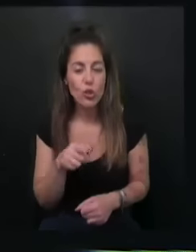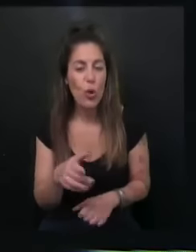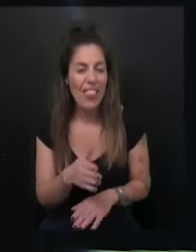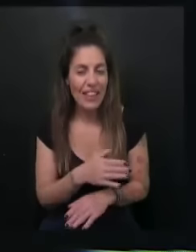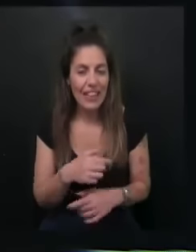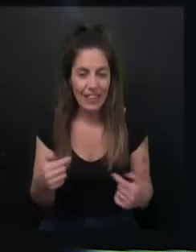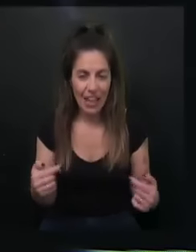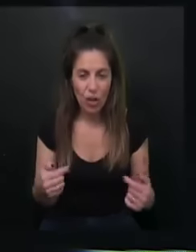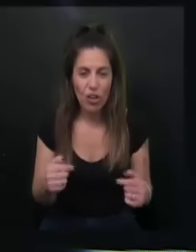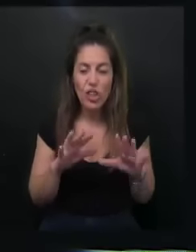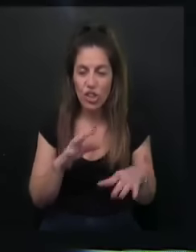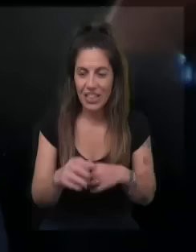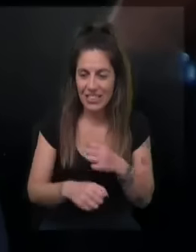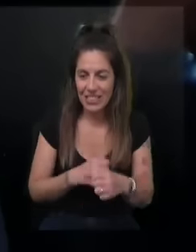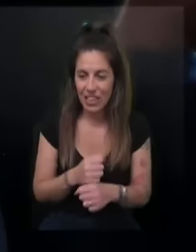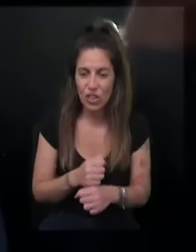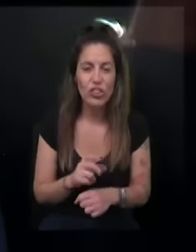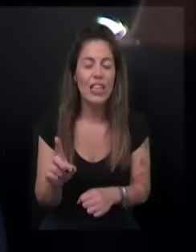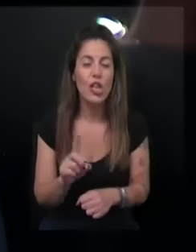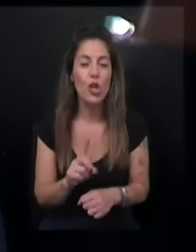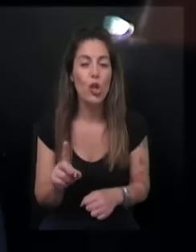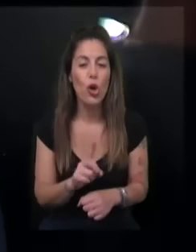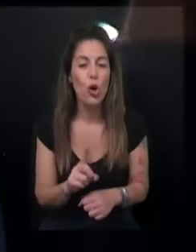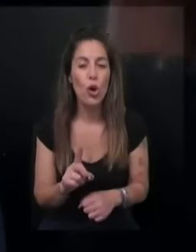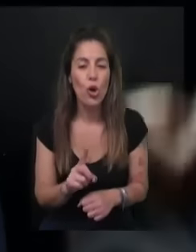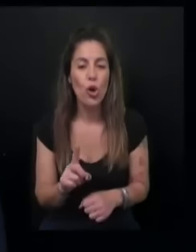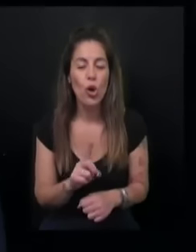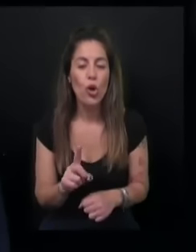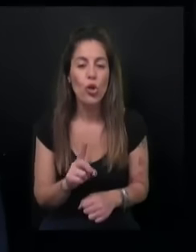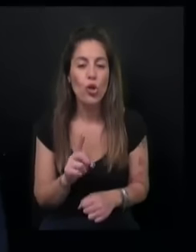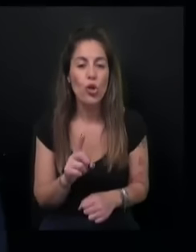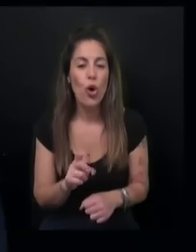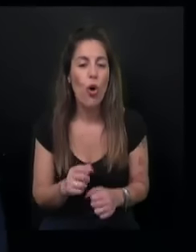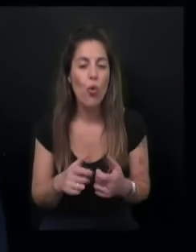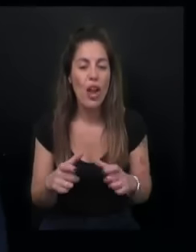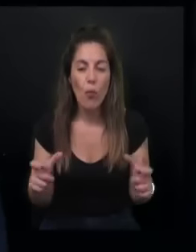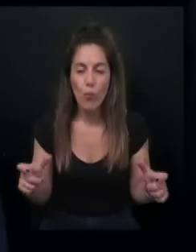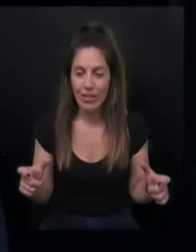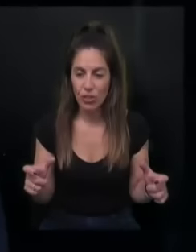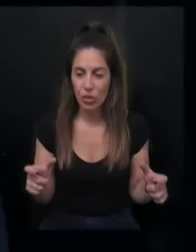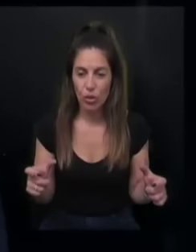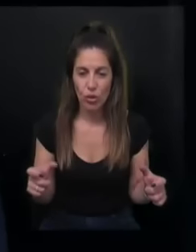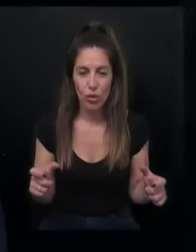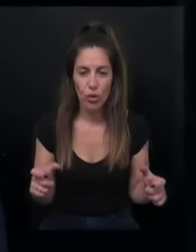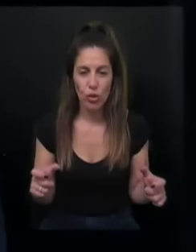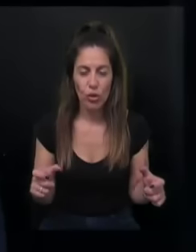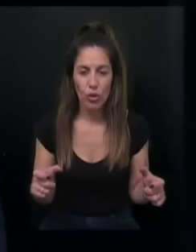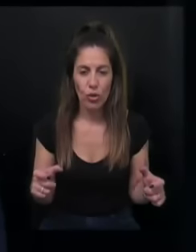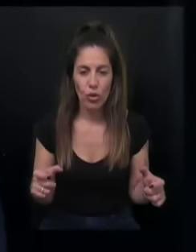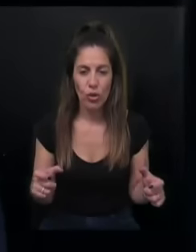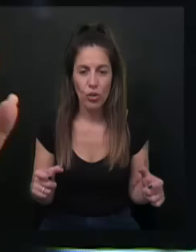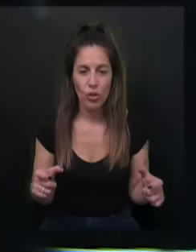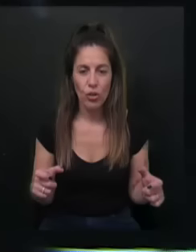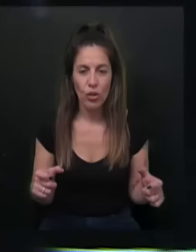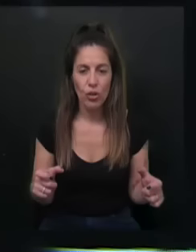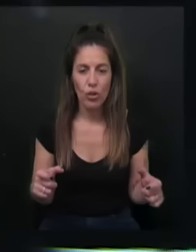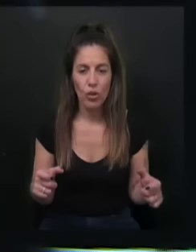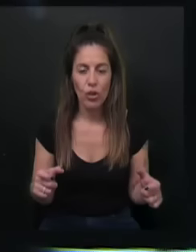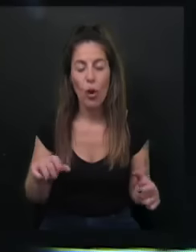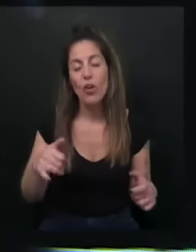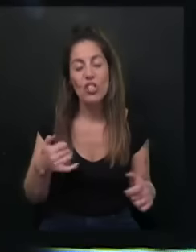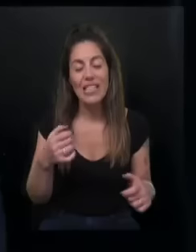cosa de estos 10 años que no no hubo un aumento este